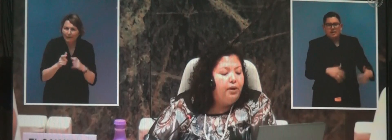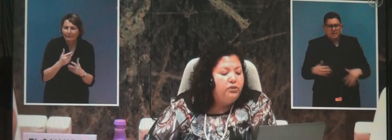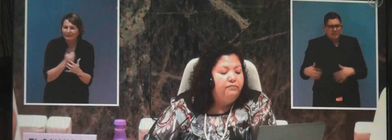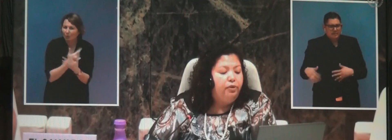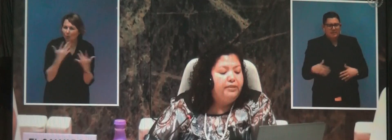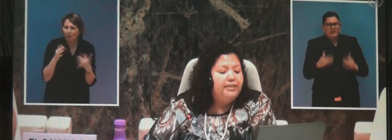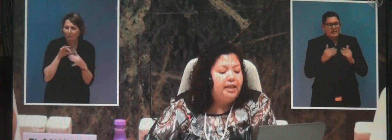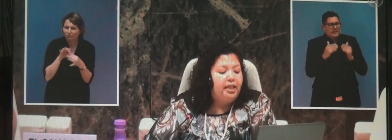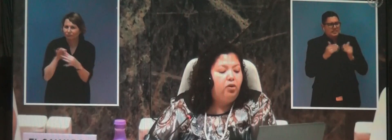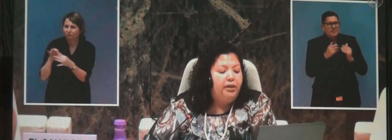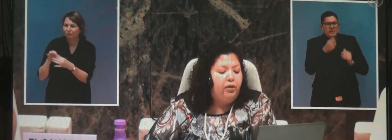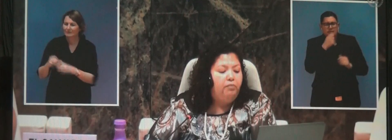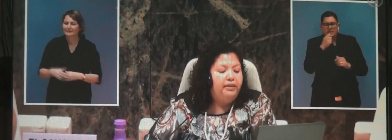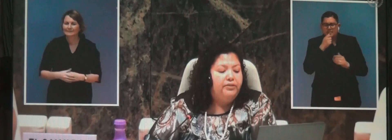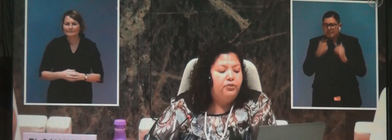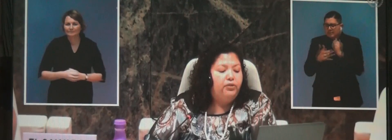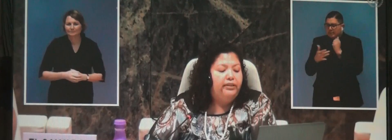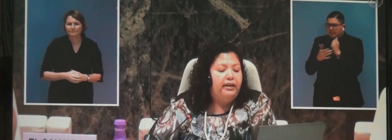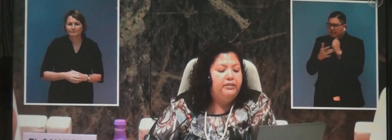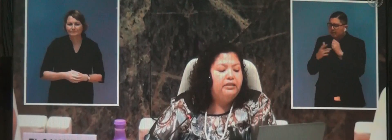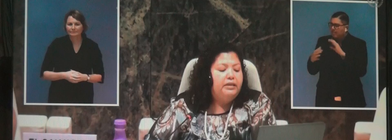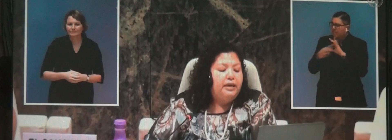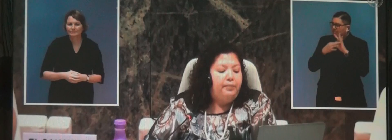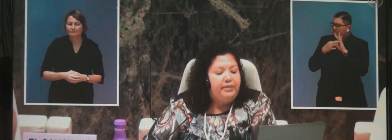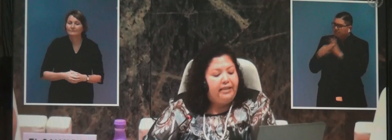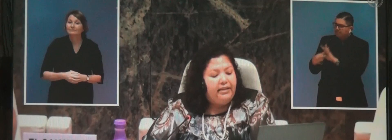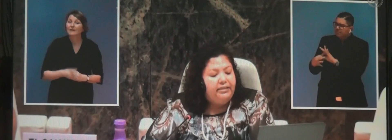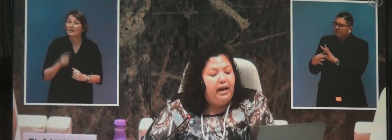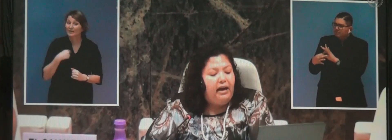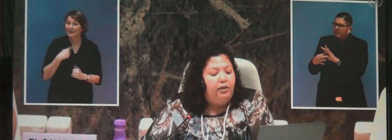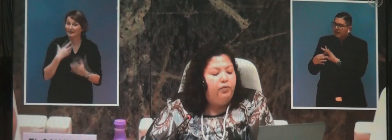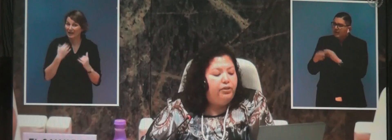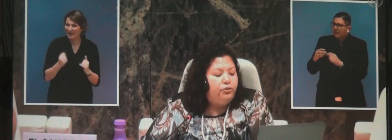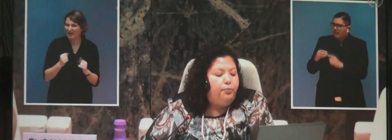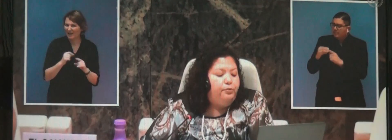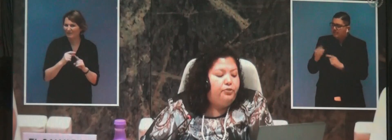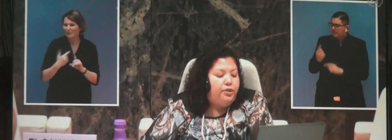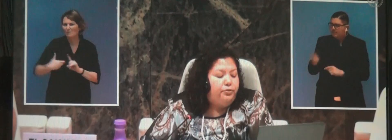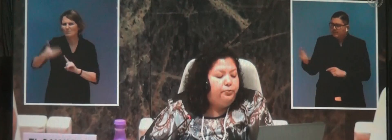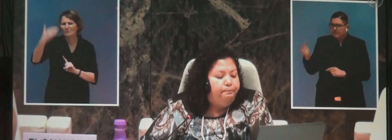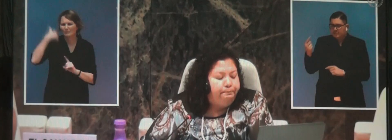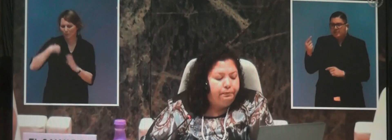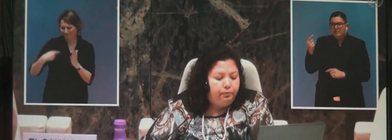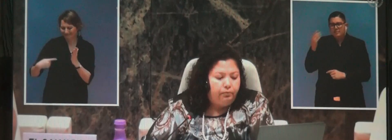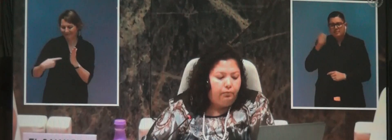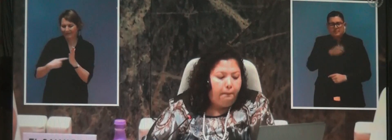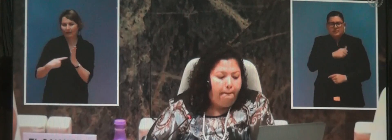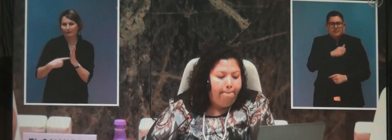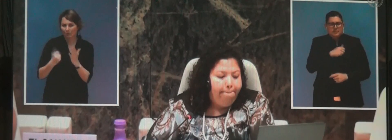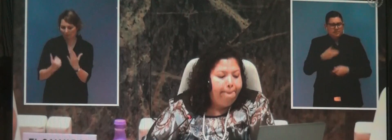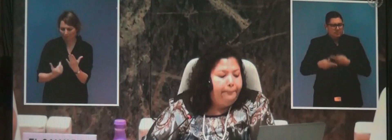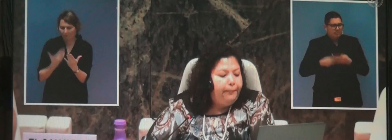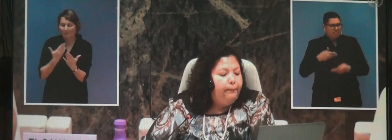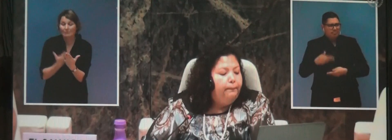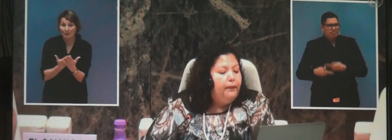conforme los informes técnicos y recomendaciones de las especialistas a cargo de dichos procesos.